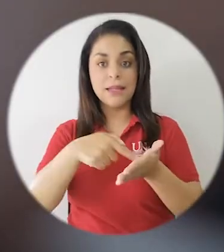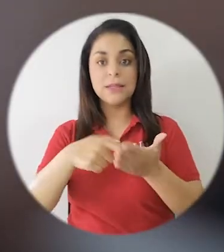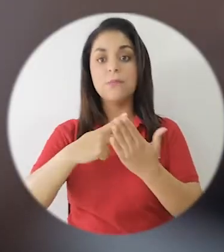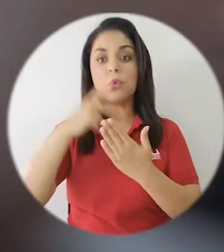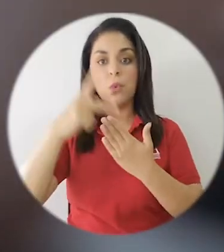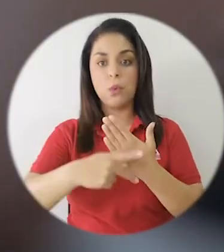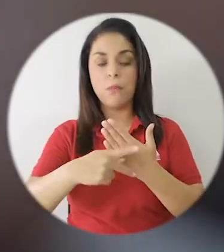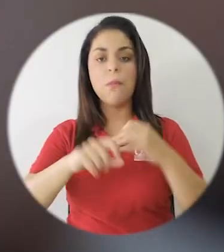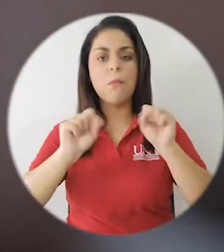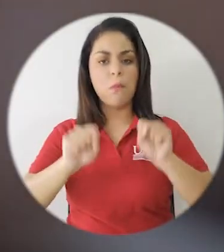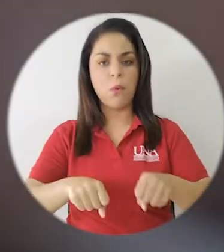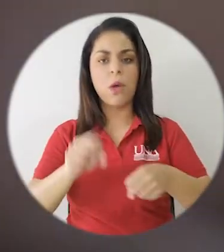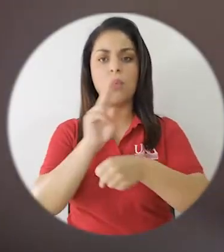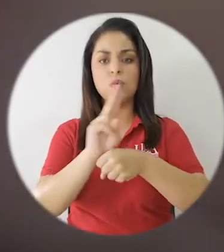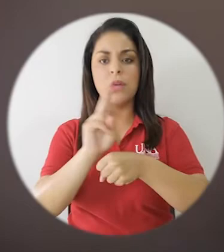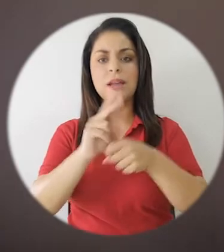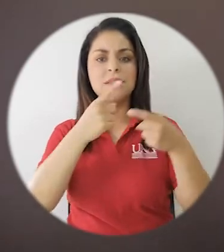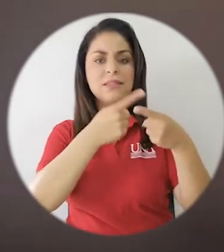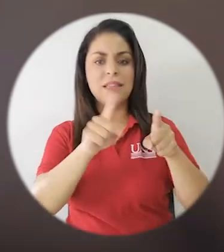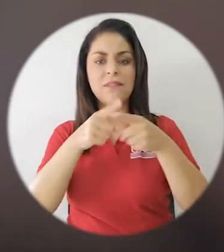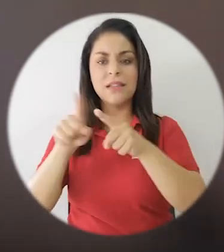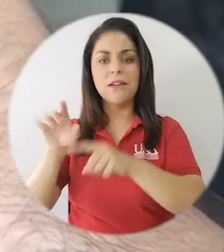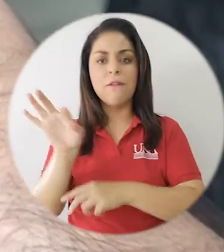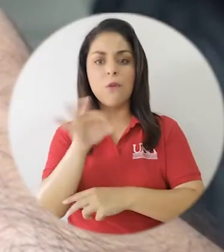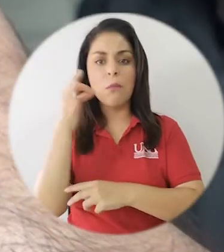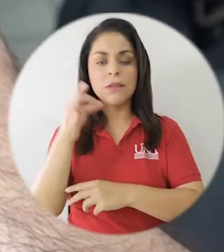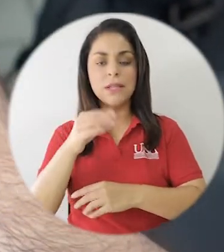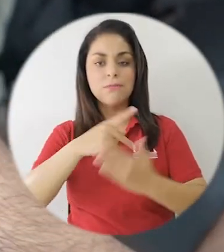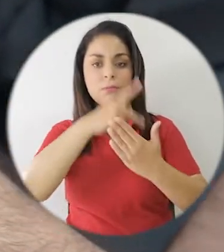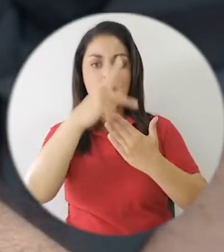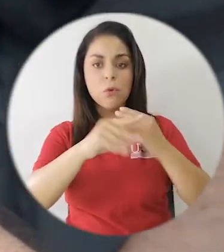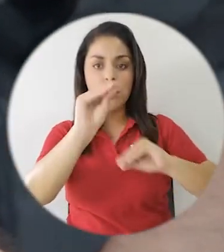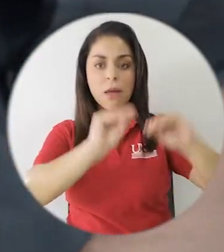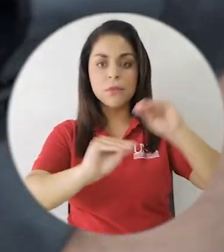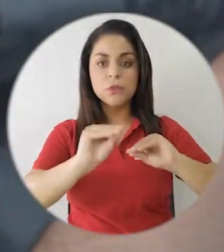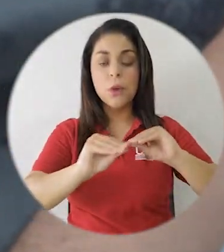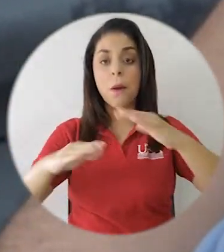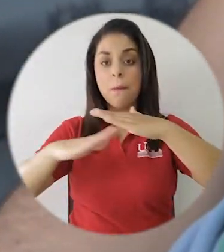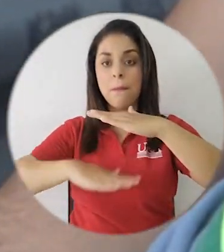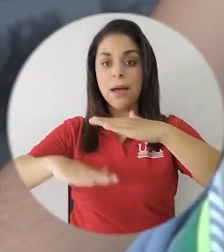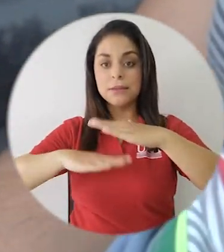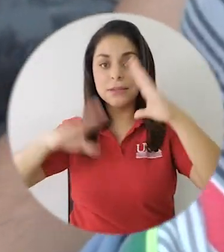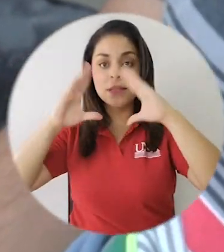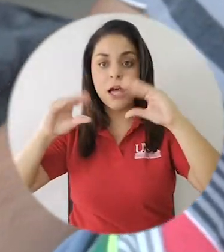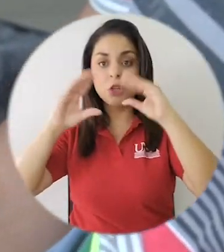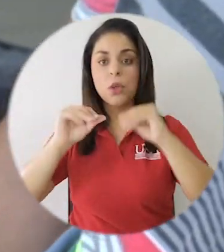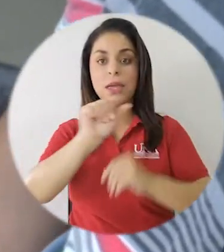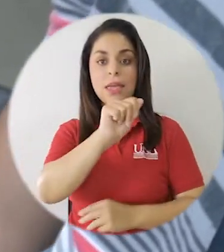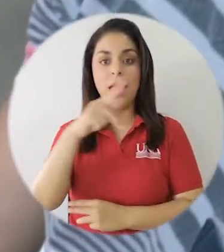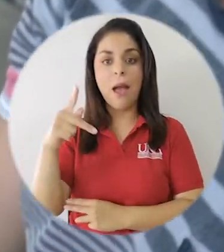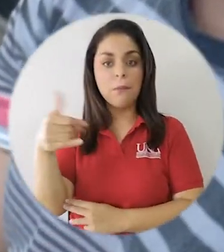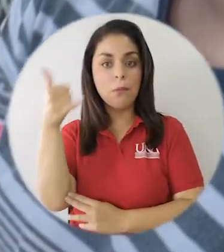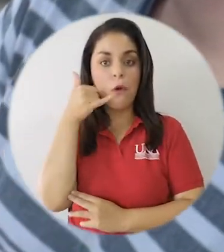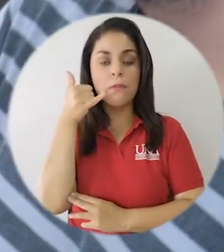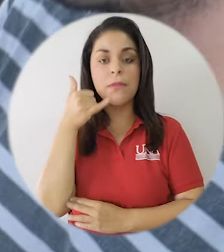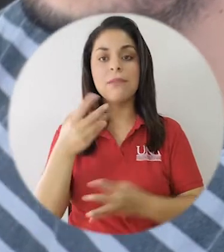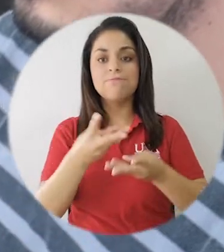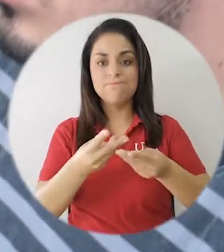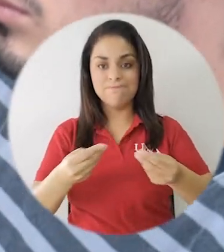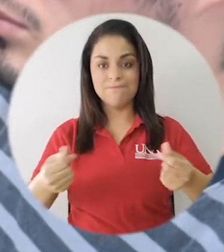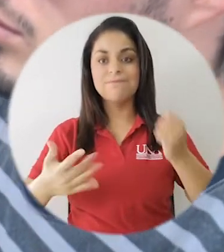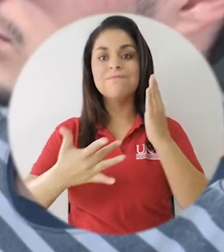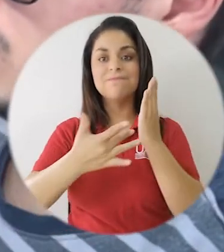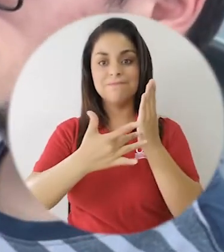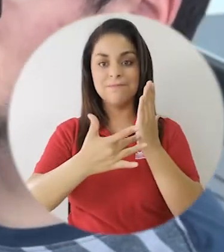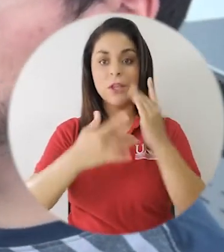programa podrán utilizar diferentes paradigmas de programación, base de datos y aplicaciones móviles para generar